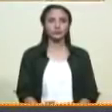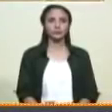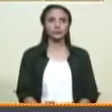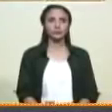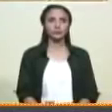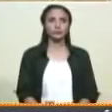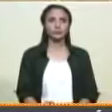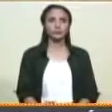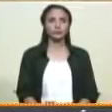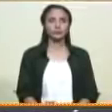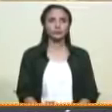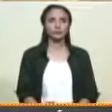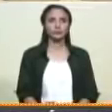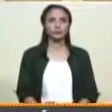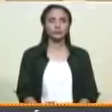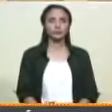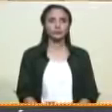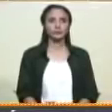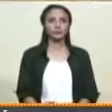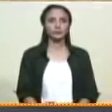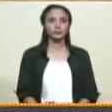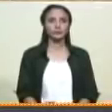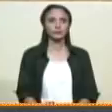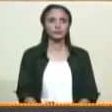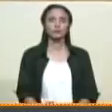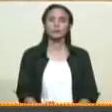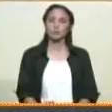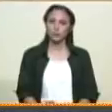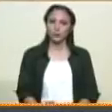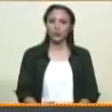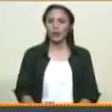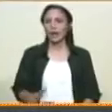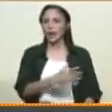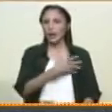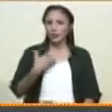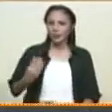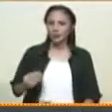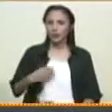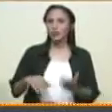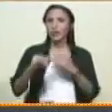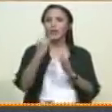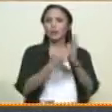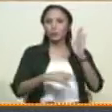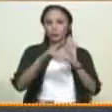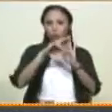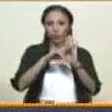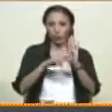Yo hoy veía, mire, el presidente dio unas instrucciones.